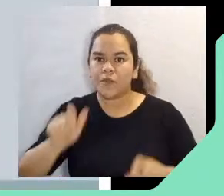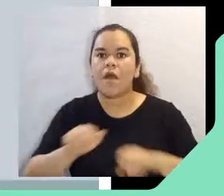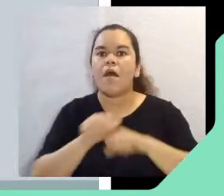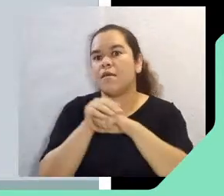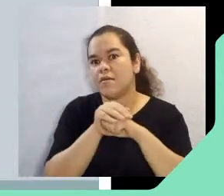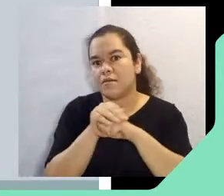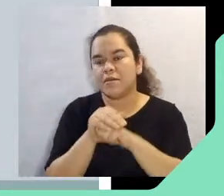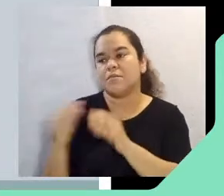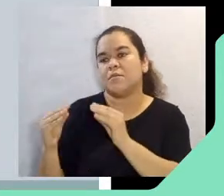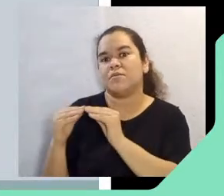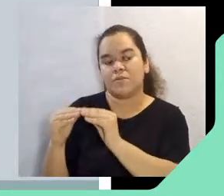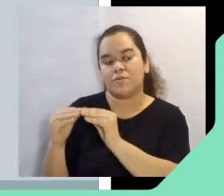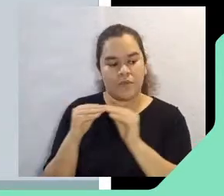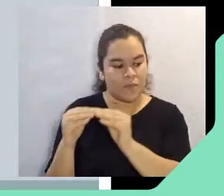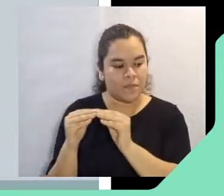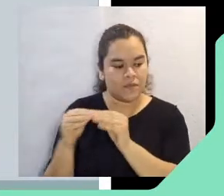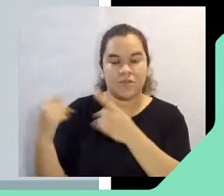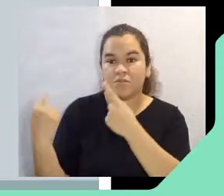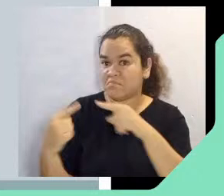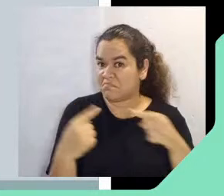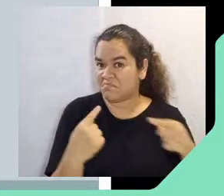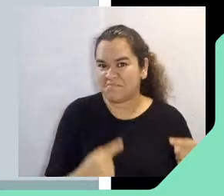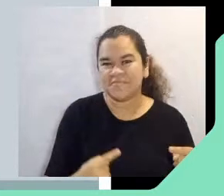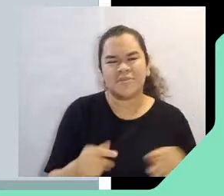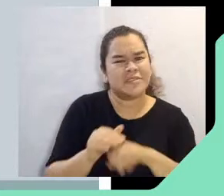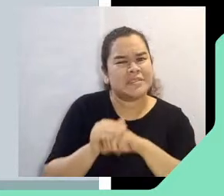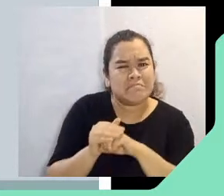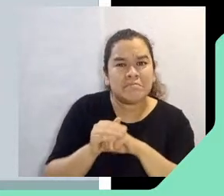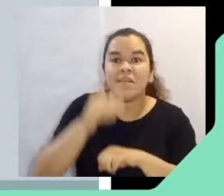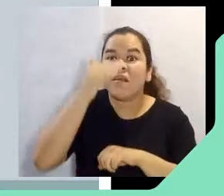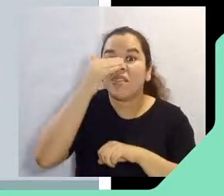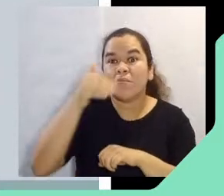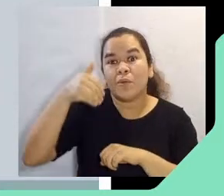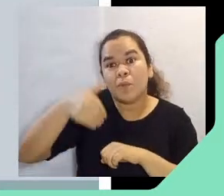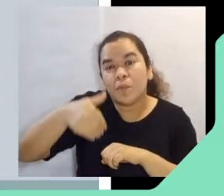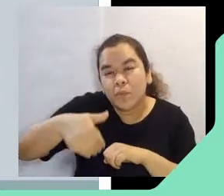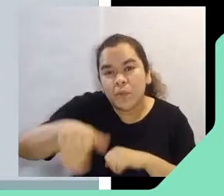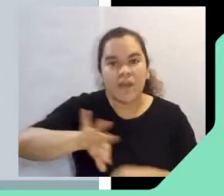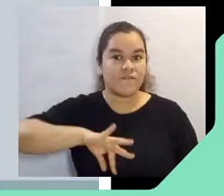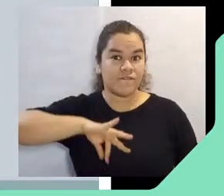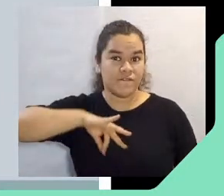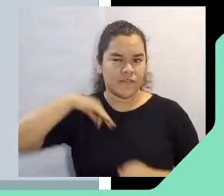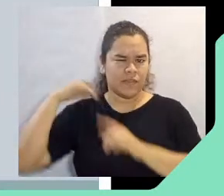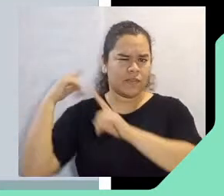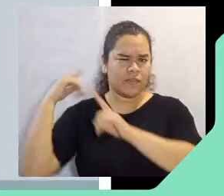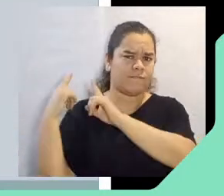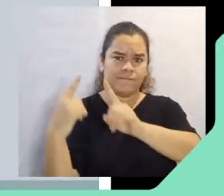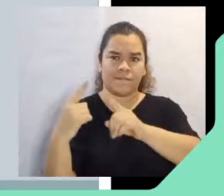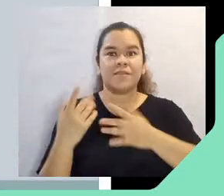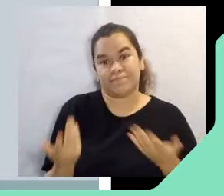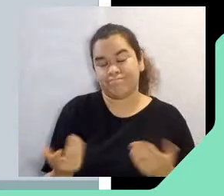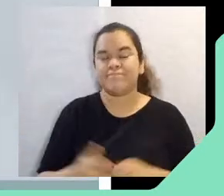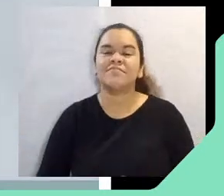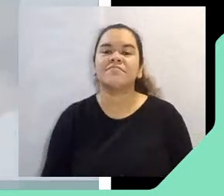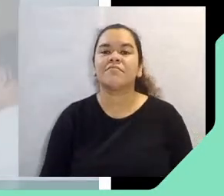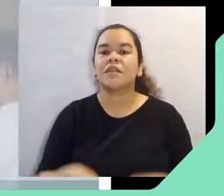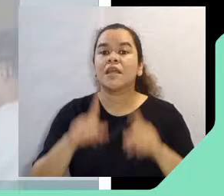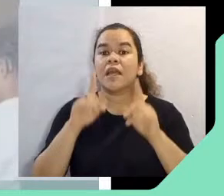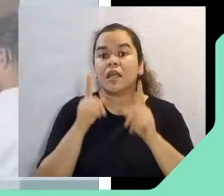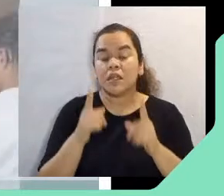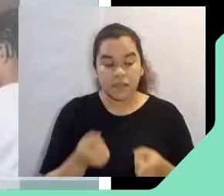quizás los colegas y mejores amigos que tengan después por el resto de la vida. Y por otro lado tenemos actividades para ofrecer que